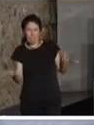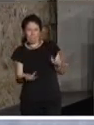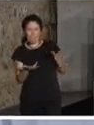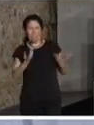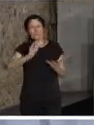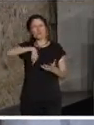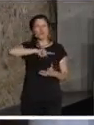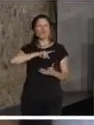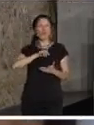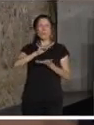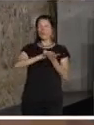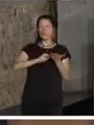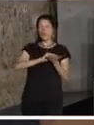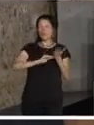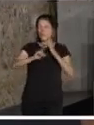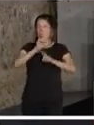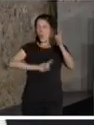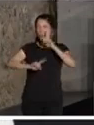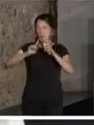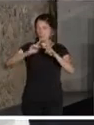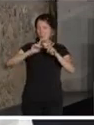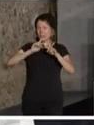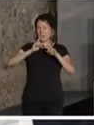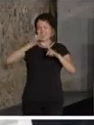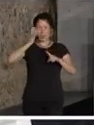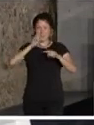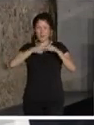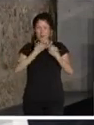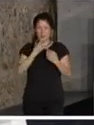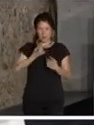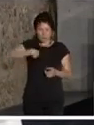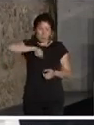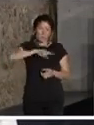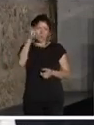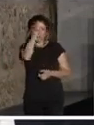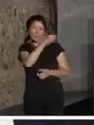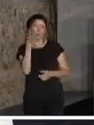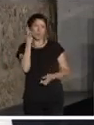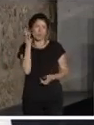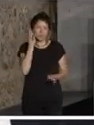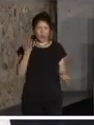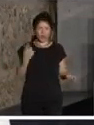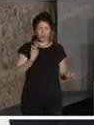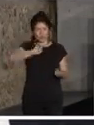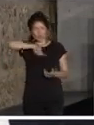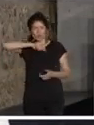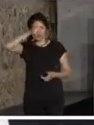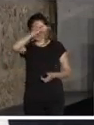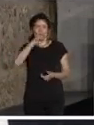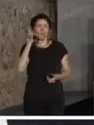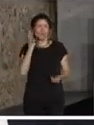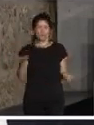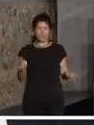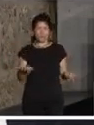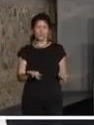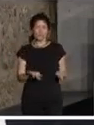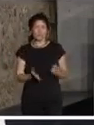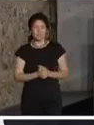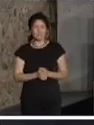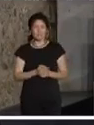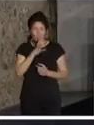que sí apostamos por solucionar los problemas reales de la familia somos nosotras y nosotras nosotros y nosotras precisamente